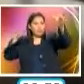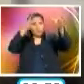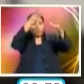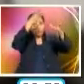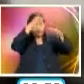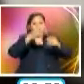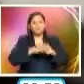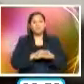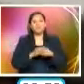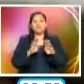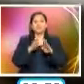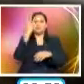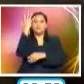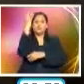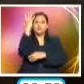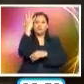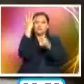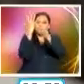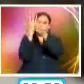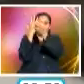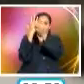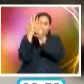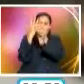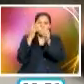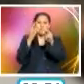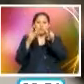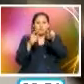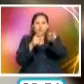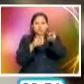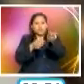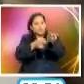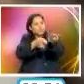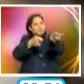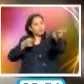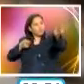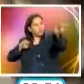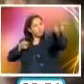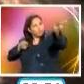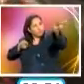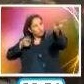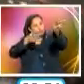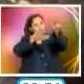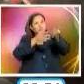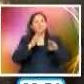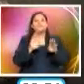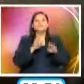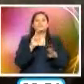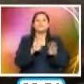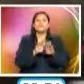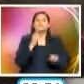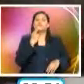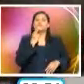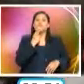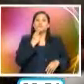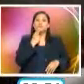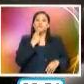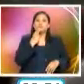colocadas en ramas de árboles, señalando precisamente esta utilidad que tenía antes